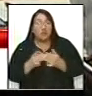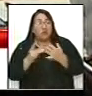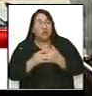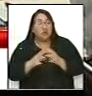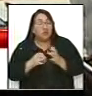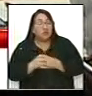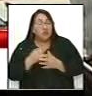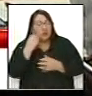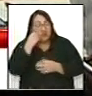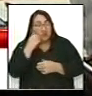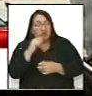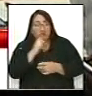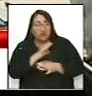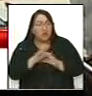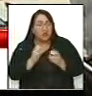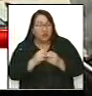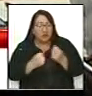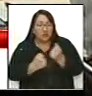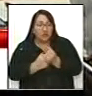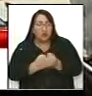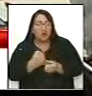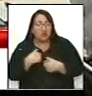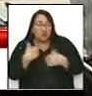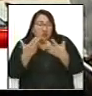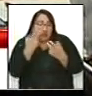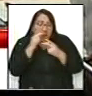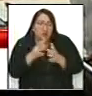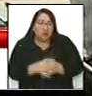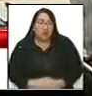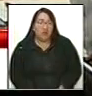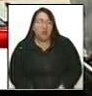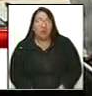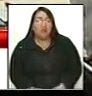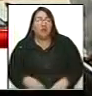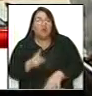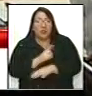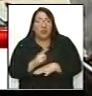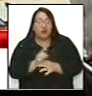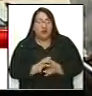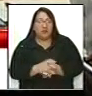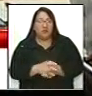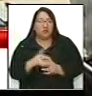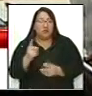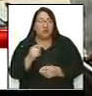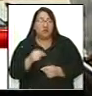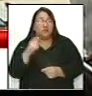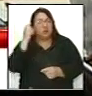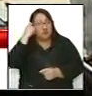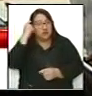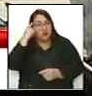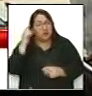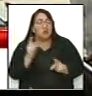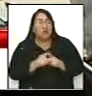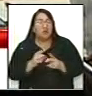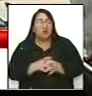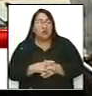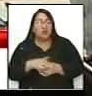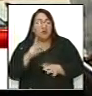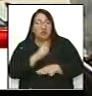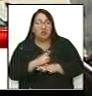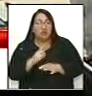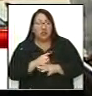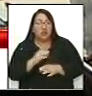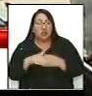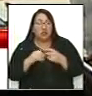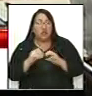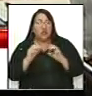tengo hermanas, puedo apoyar lo que yo veo como el desarrollo, no solamente intelectual, sino también el desarrollo en